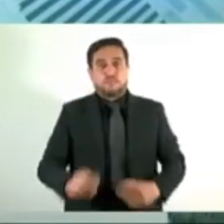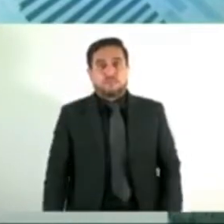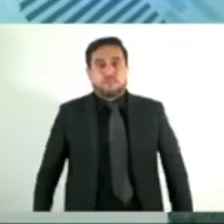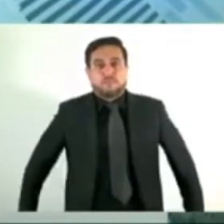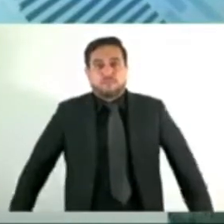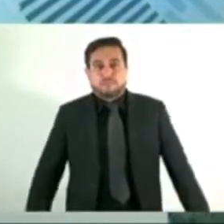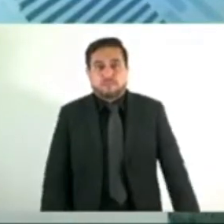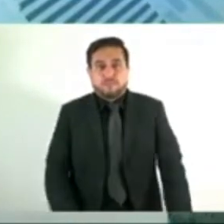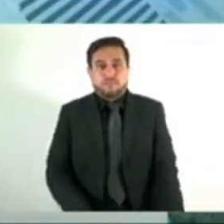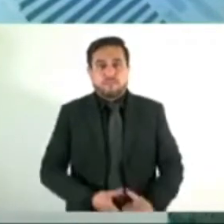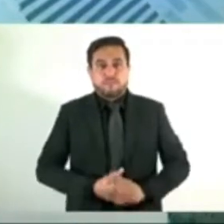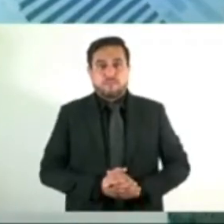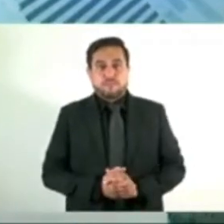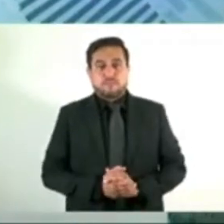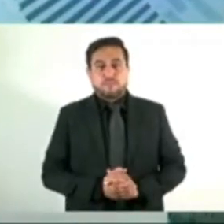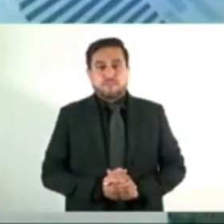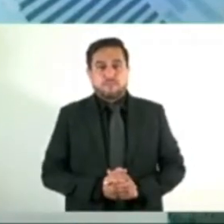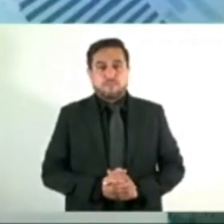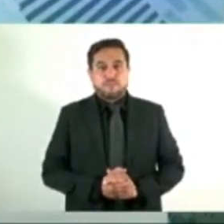gracias.